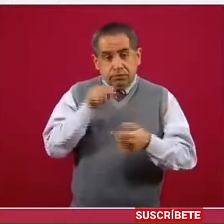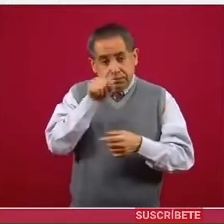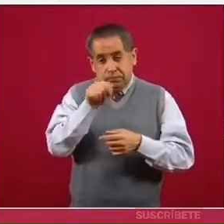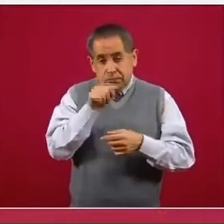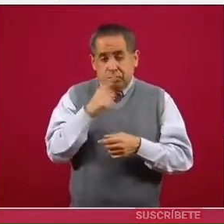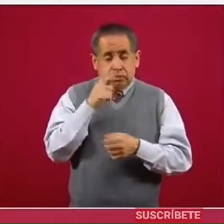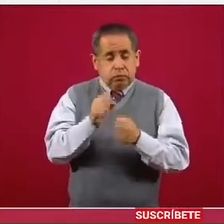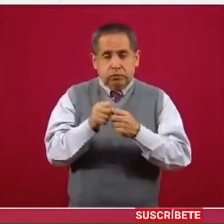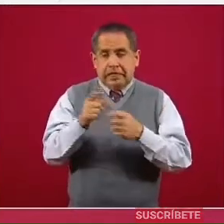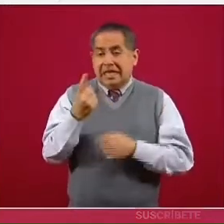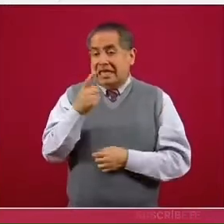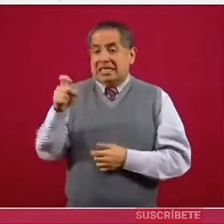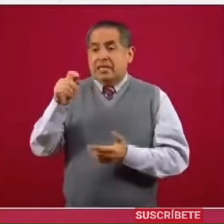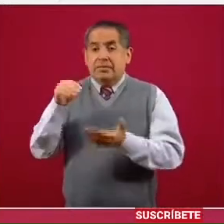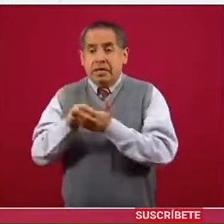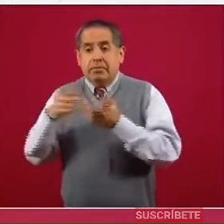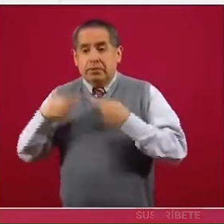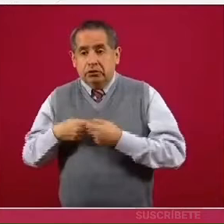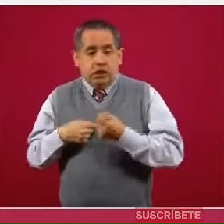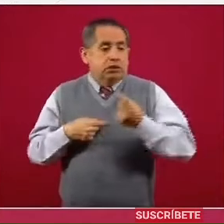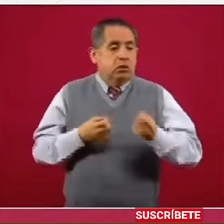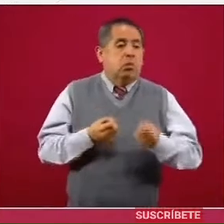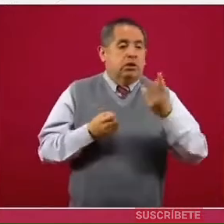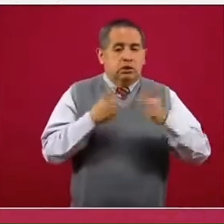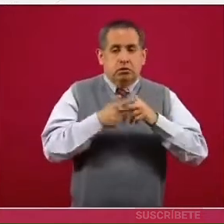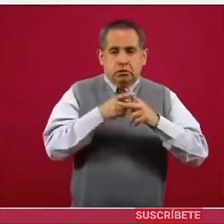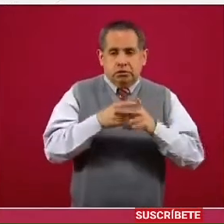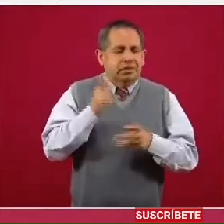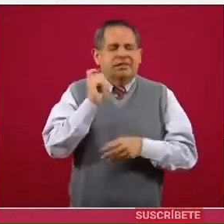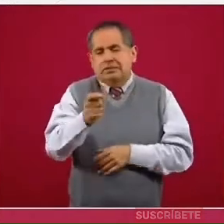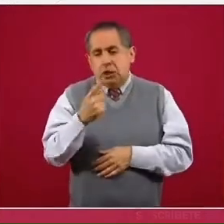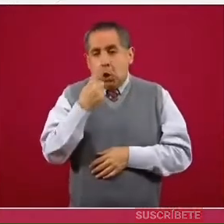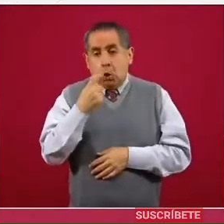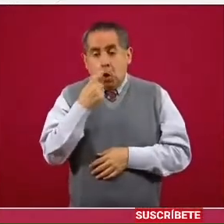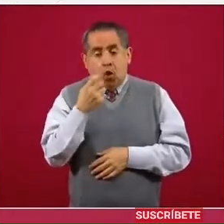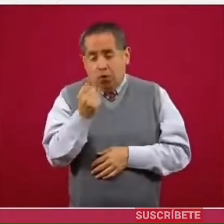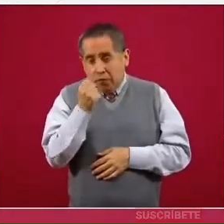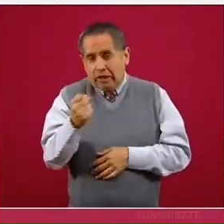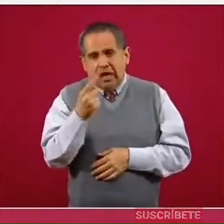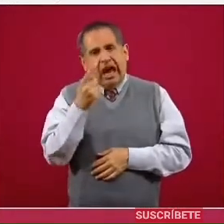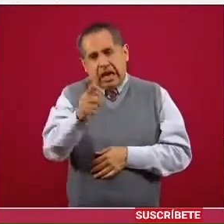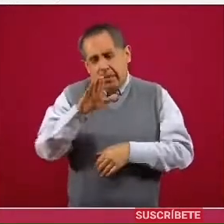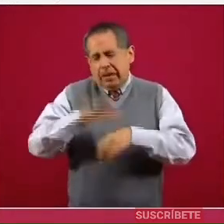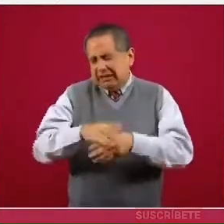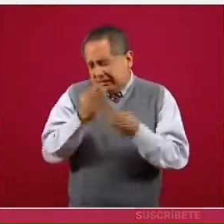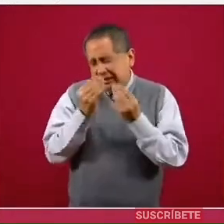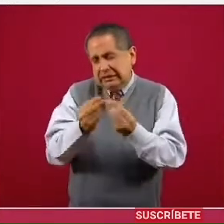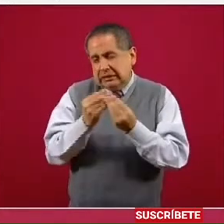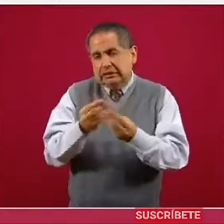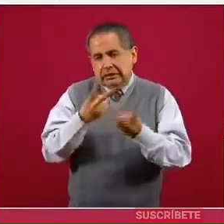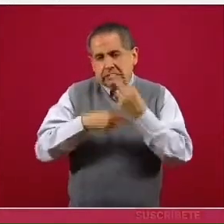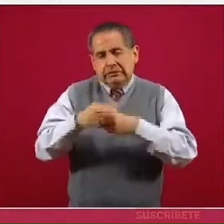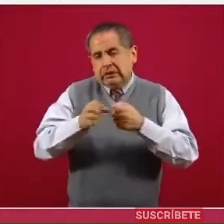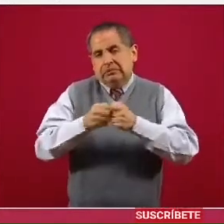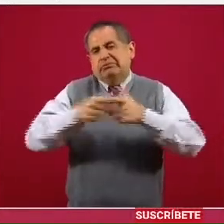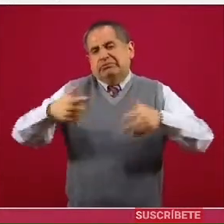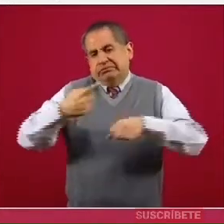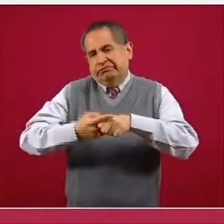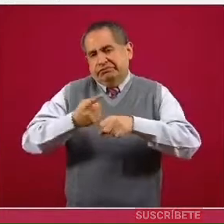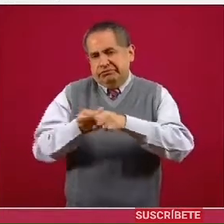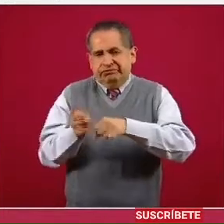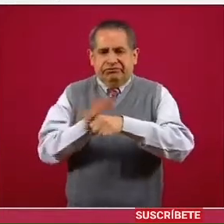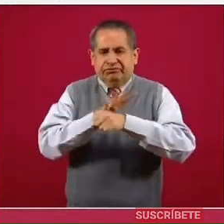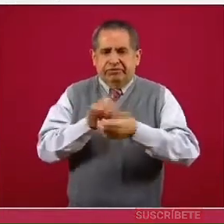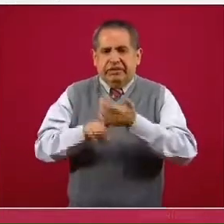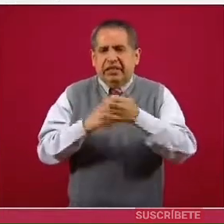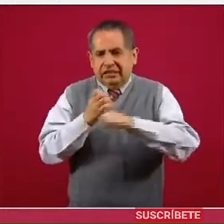incidencia por 100,000 habitantes. De manera práctica, donde vea más rojo, considere que hay la mayor intensidad de ocurrencia de casos en